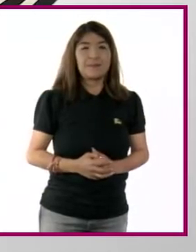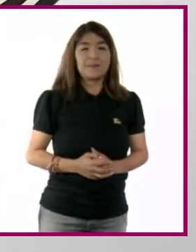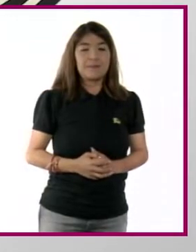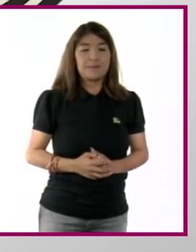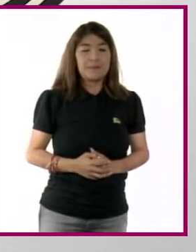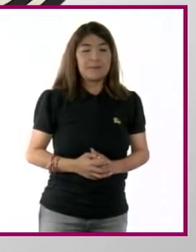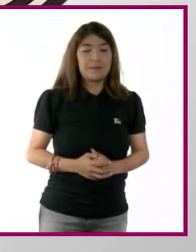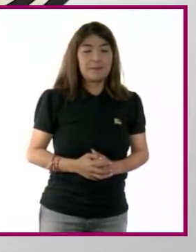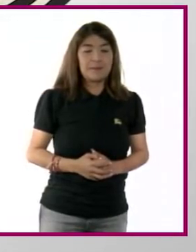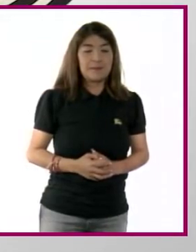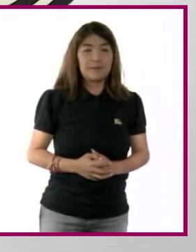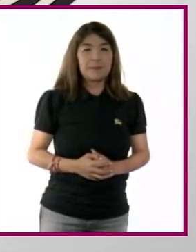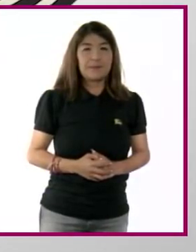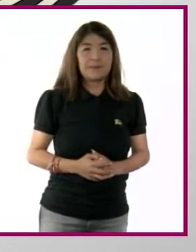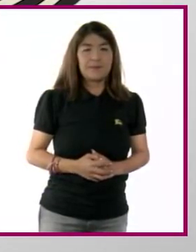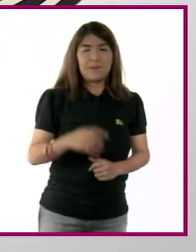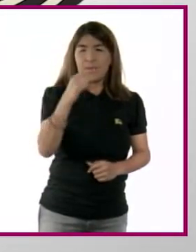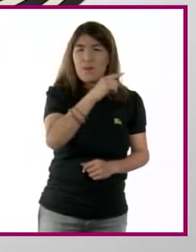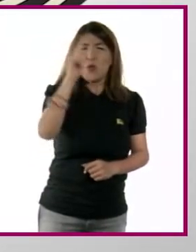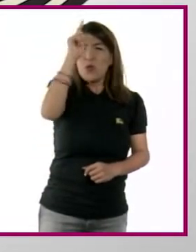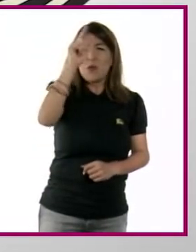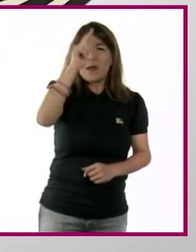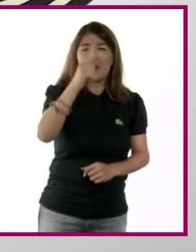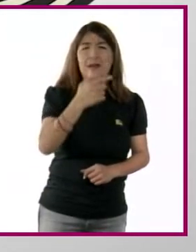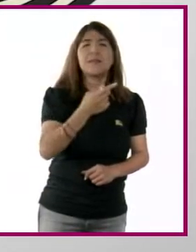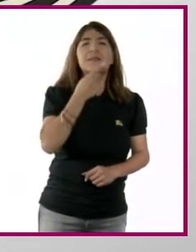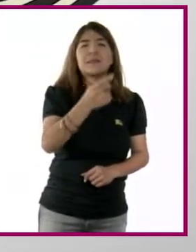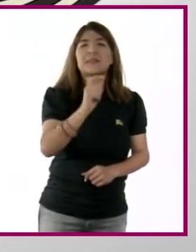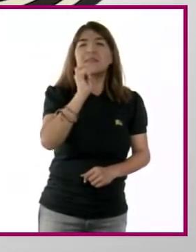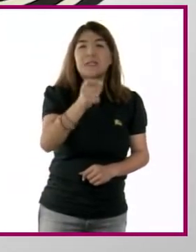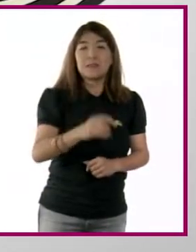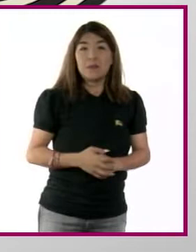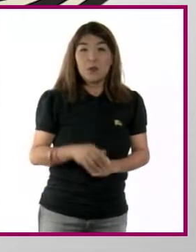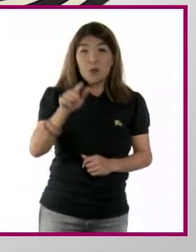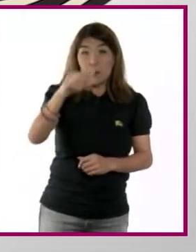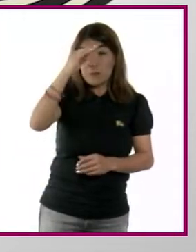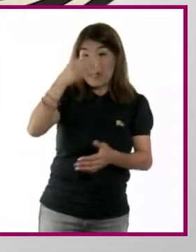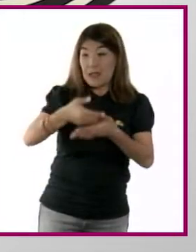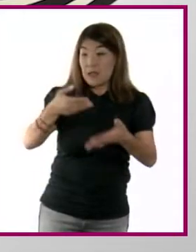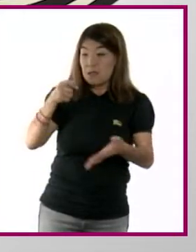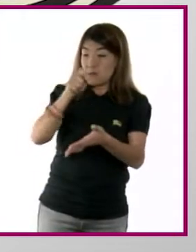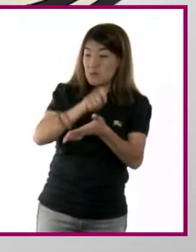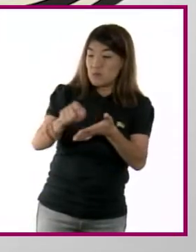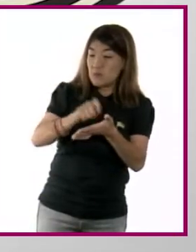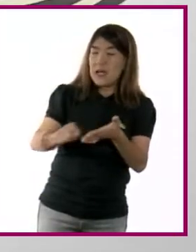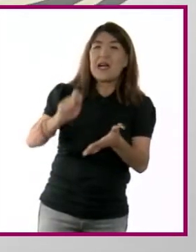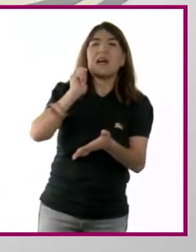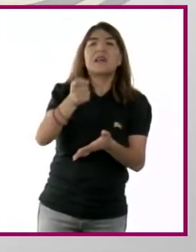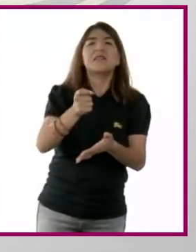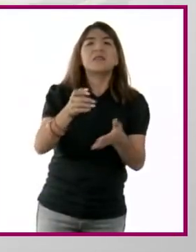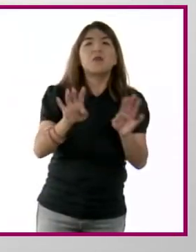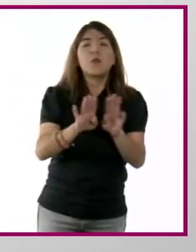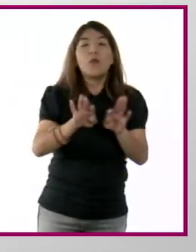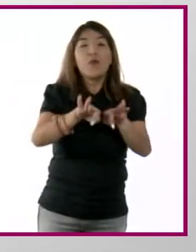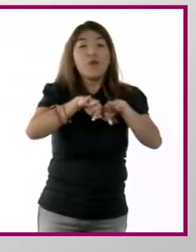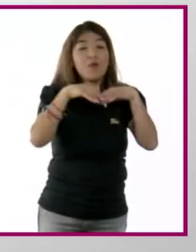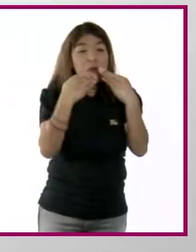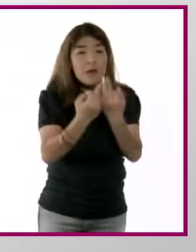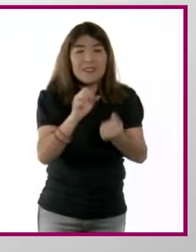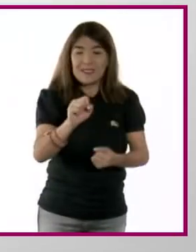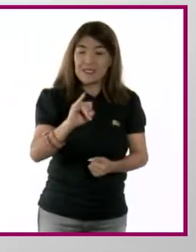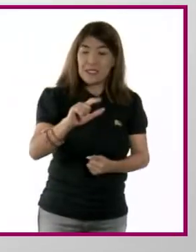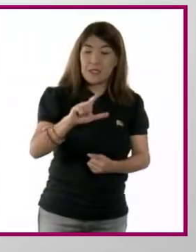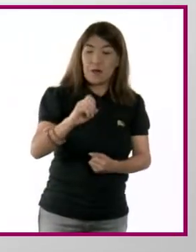La lógica aristotélica prescribe que todo razonamiento correcto puede ser reducido a silogismos. Un silogismo es una forma de